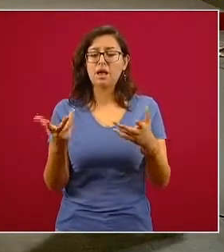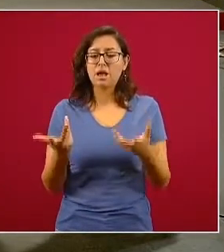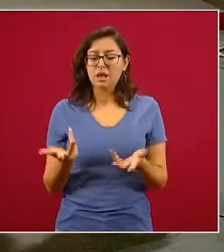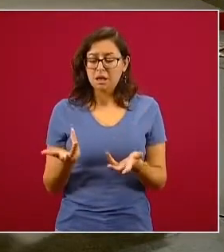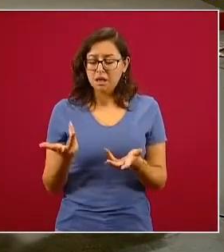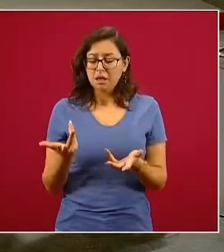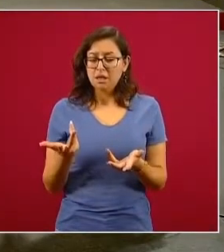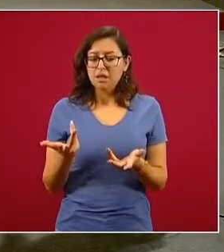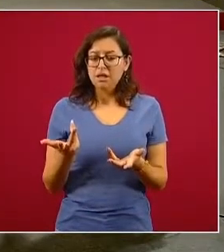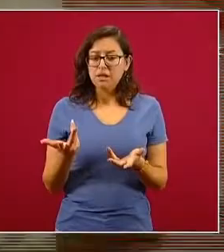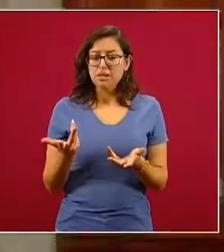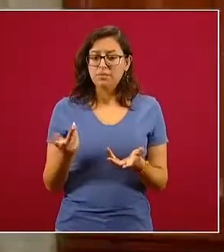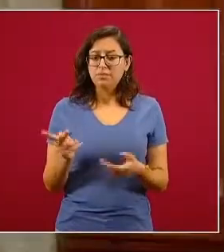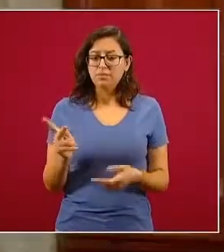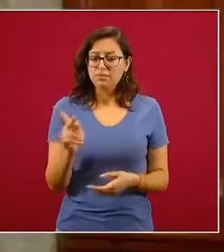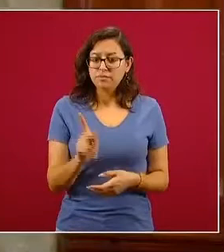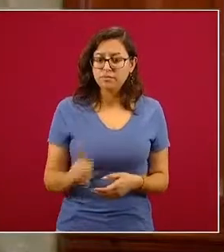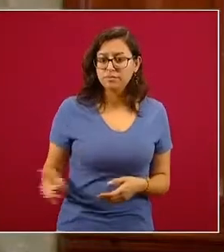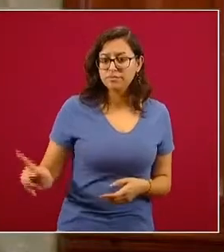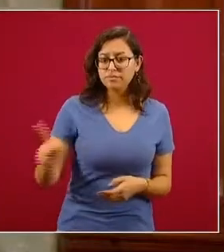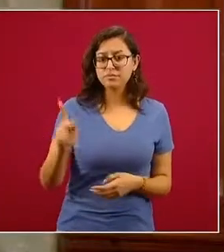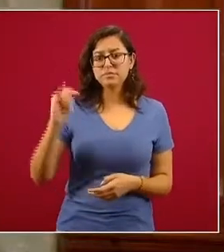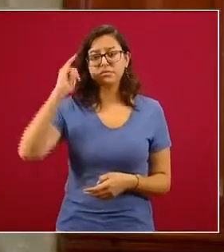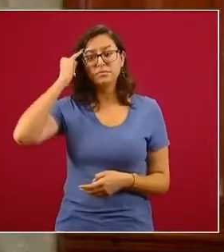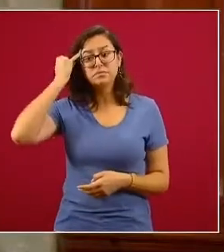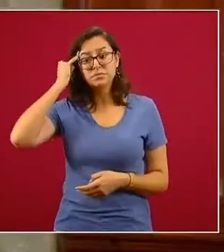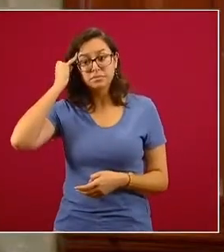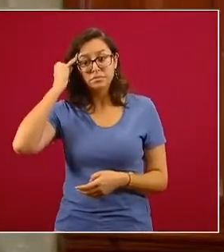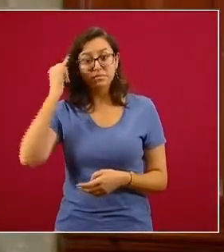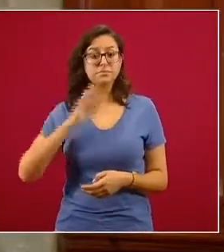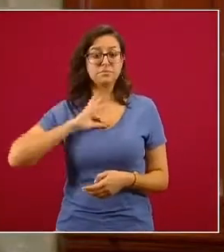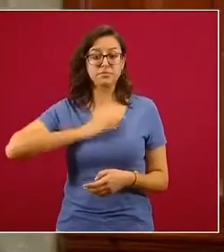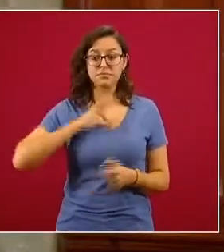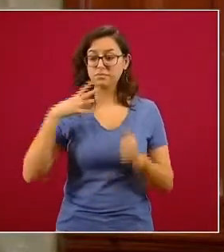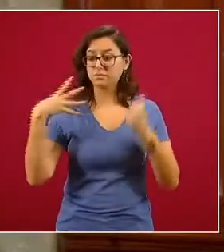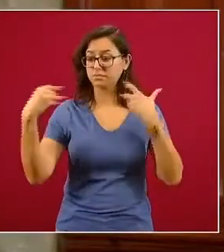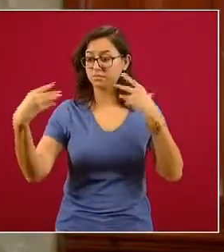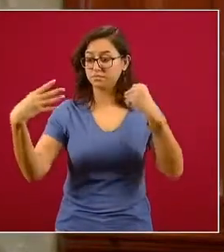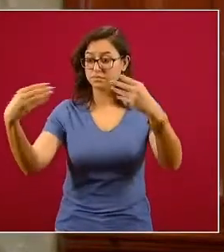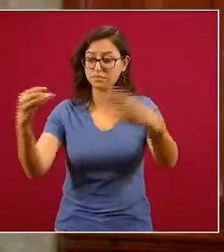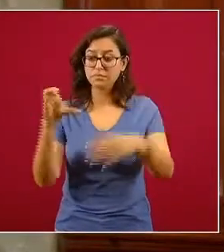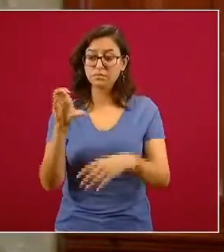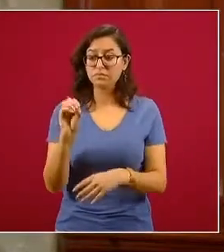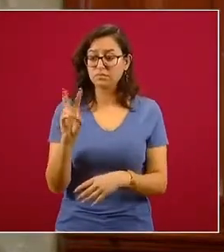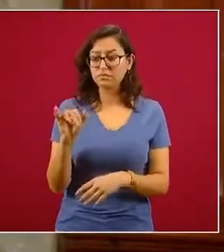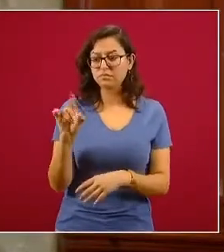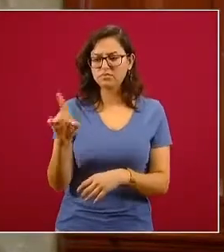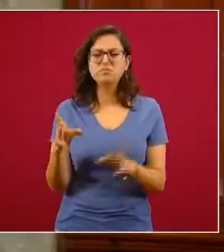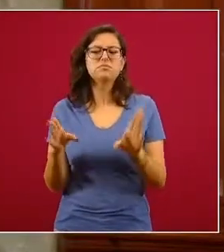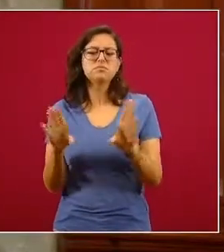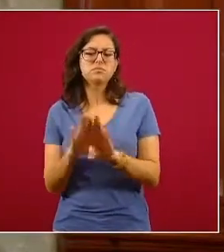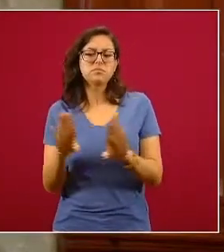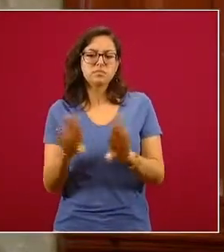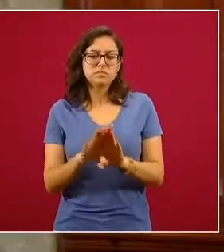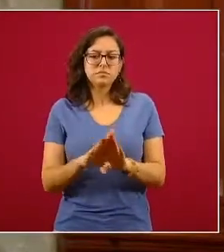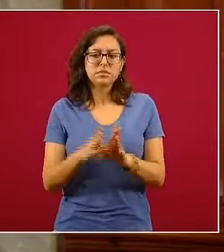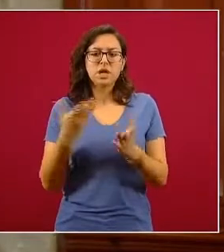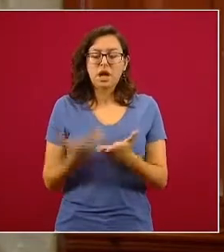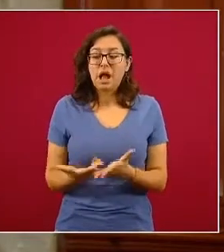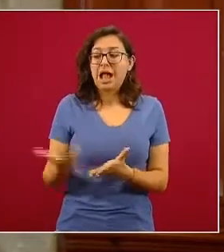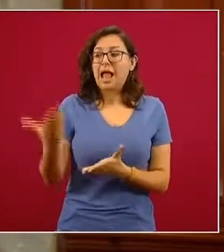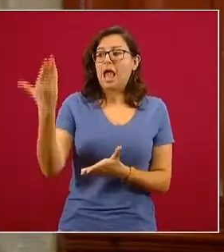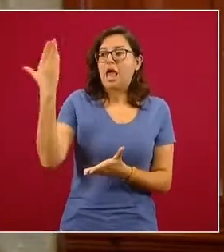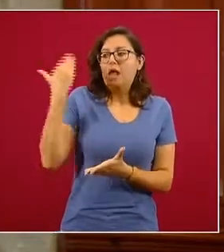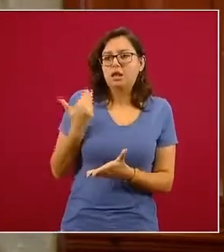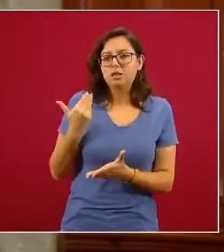los pueblos originarios en México, considerando que, la presentación que se hizo aquí fue en una etapa temprana, cuando